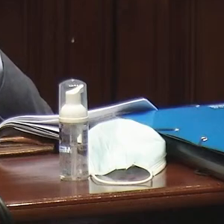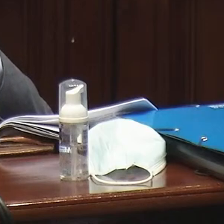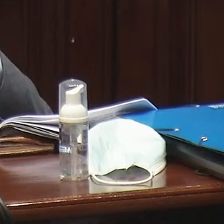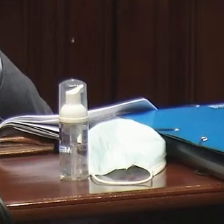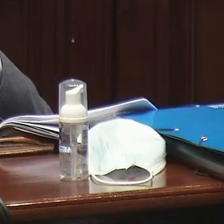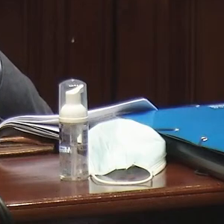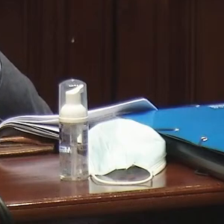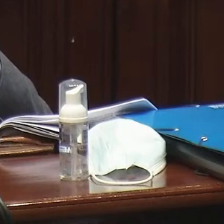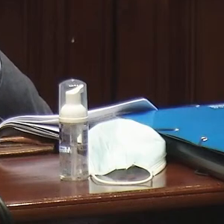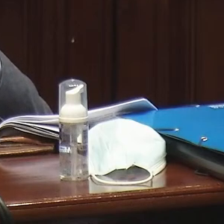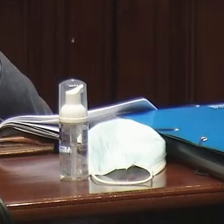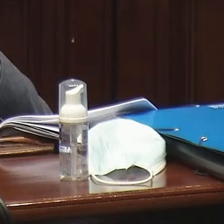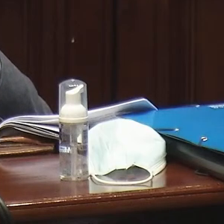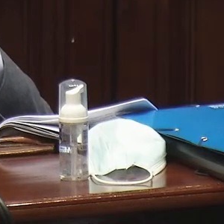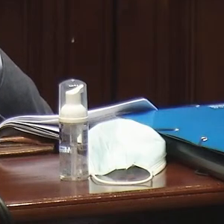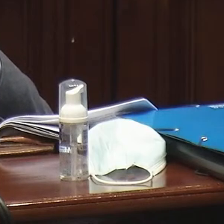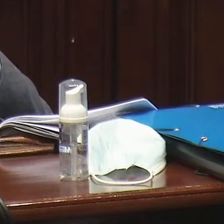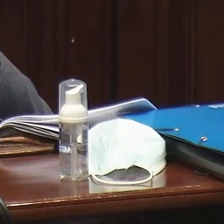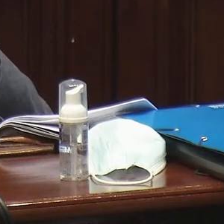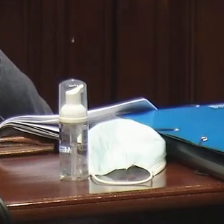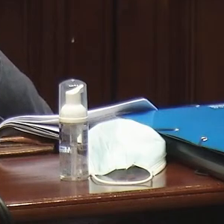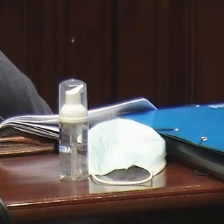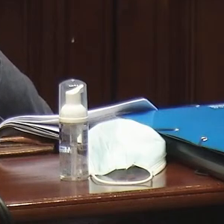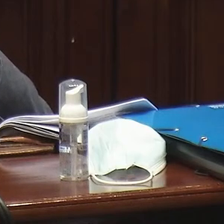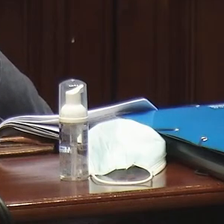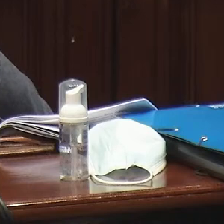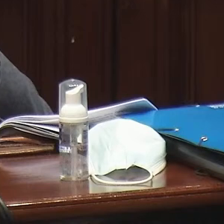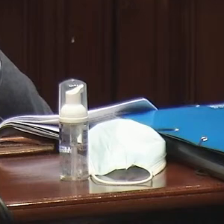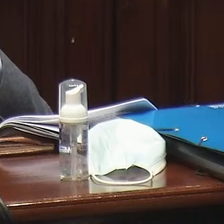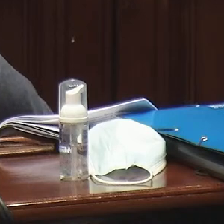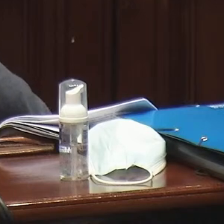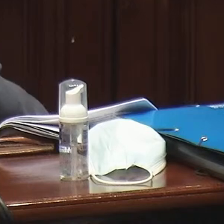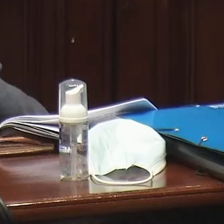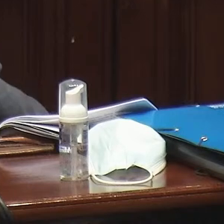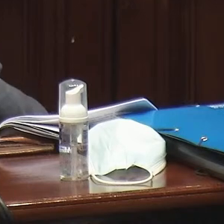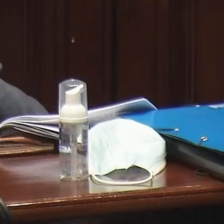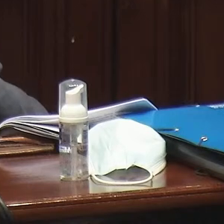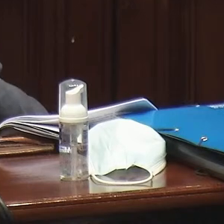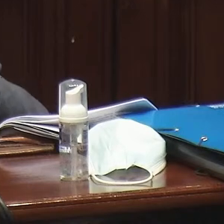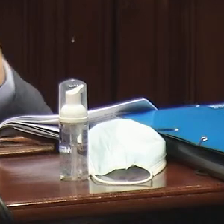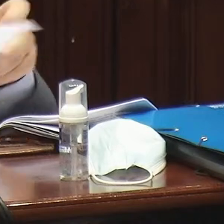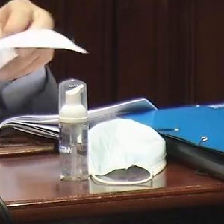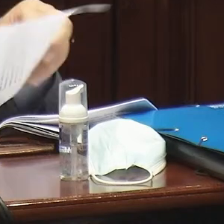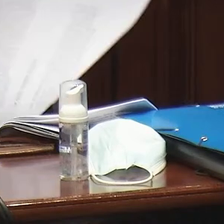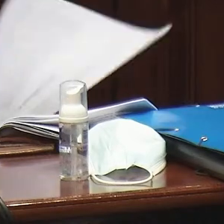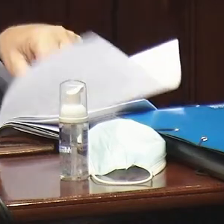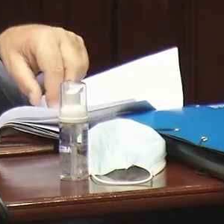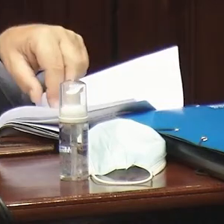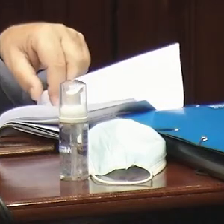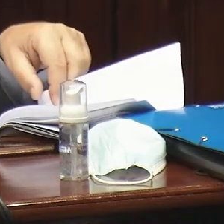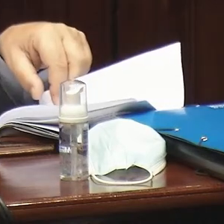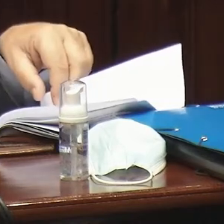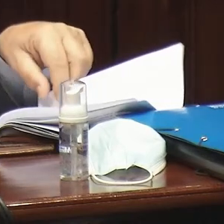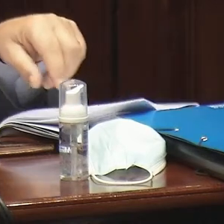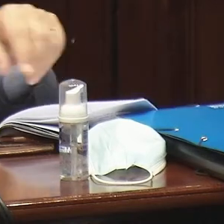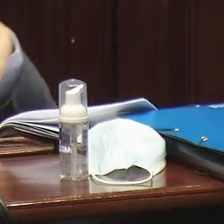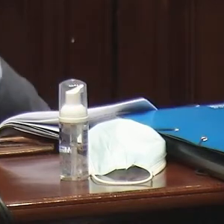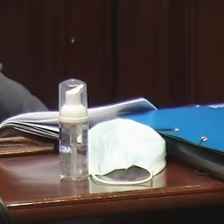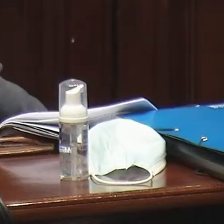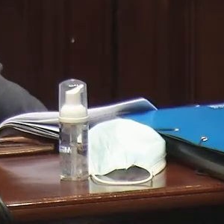proyecto denominado complejo multimodal ante la arena muy fuerte el dictamen del